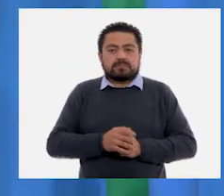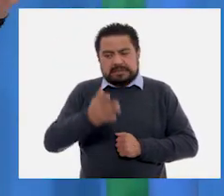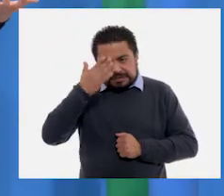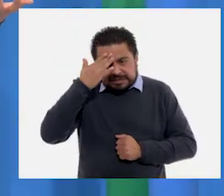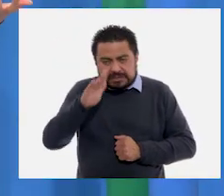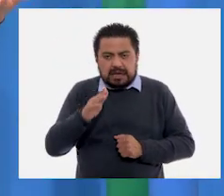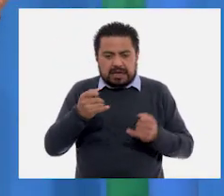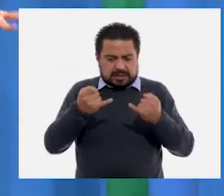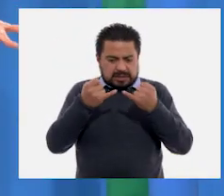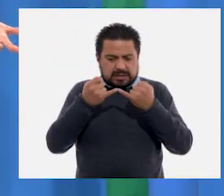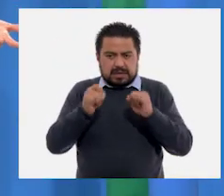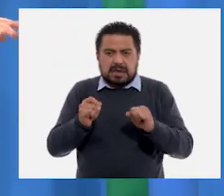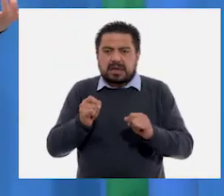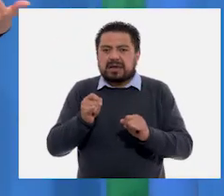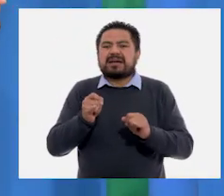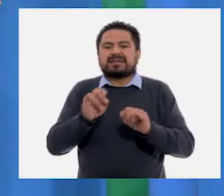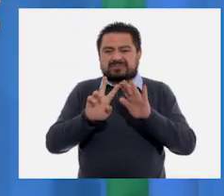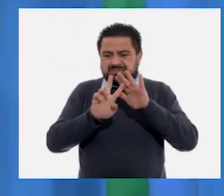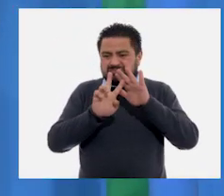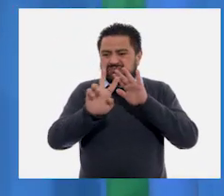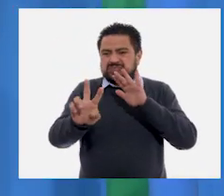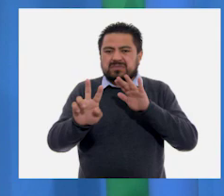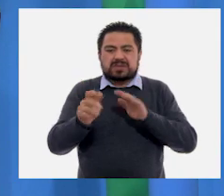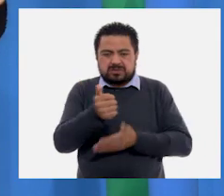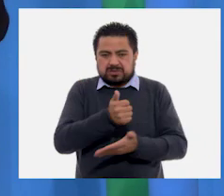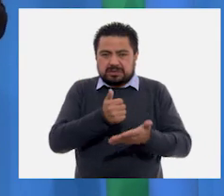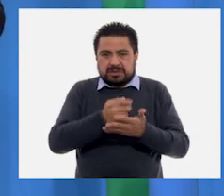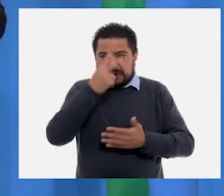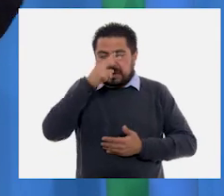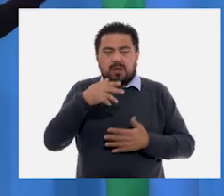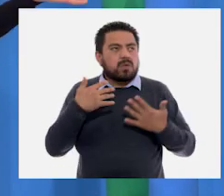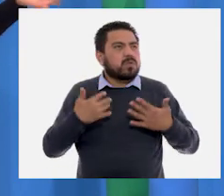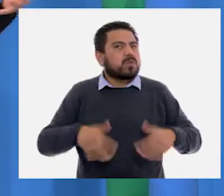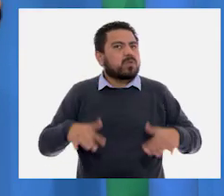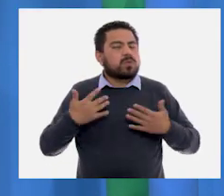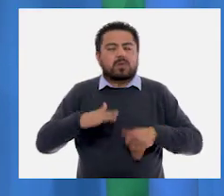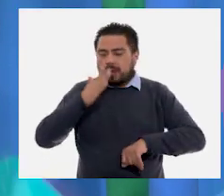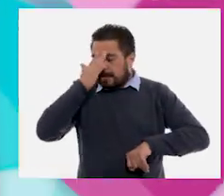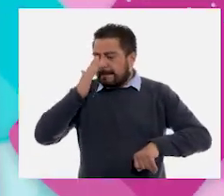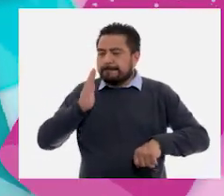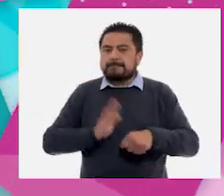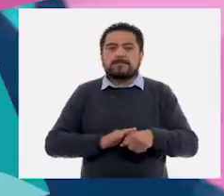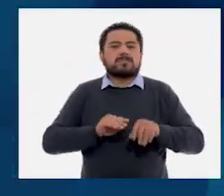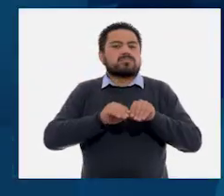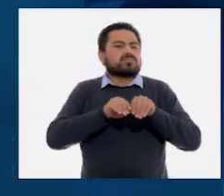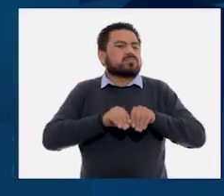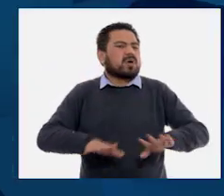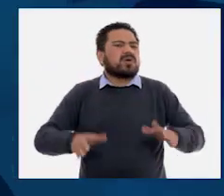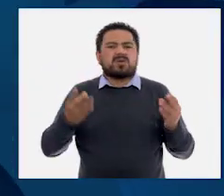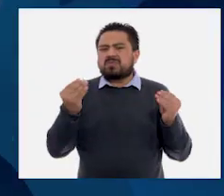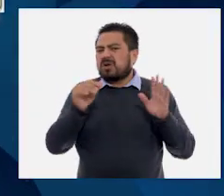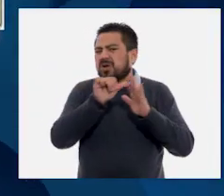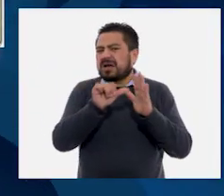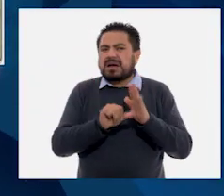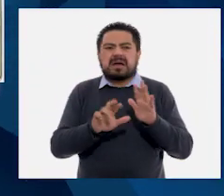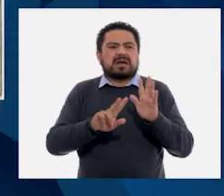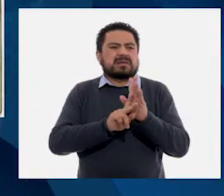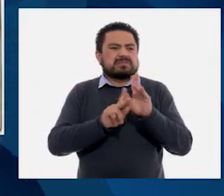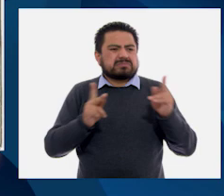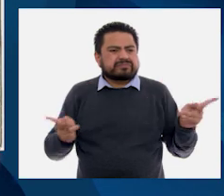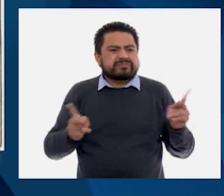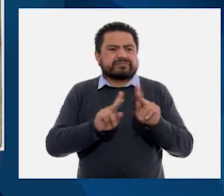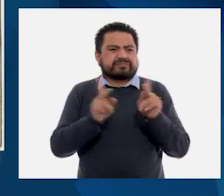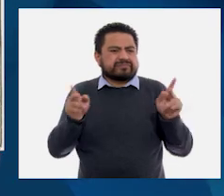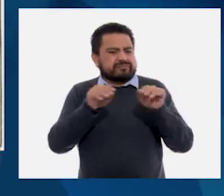que la inauguración del tranvía eléctrico en la Ciudad de México fue un evento memorable porque se publicaron muchos artículos periodísticos al